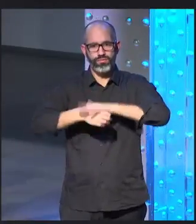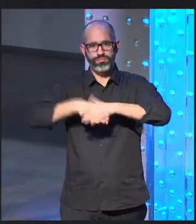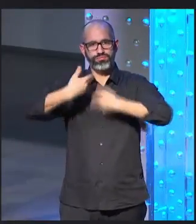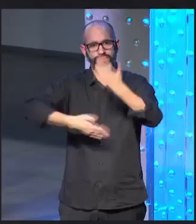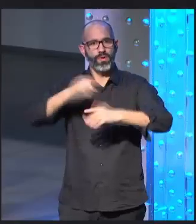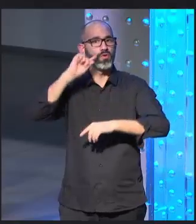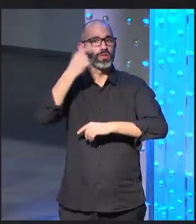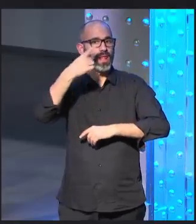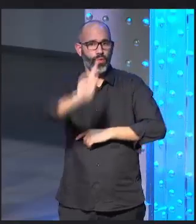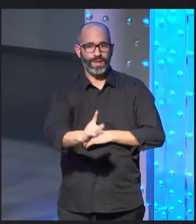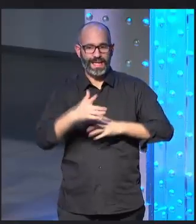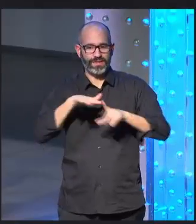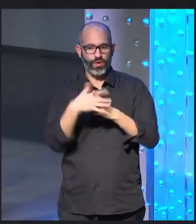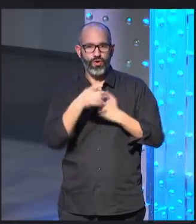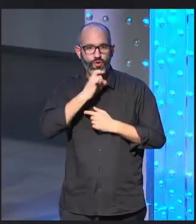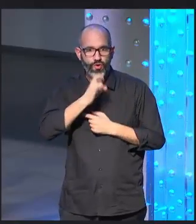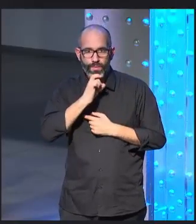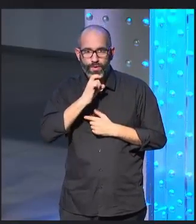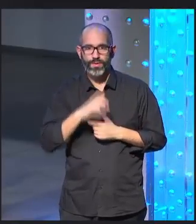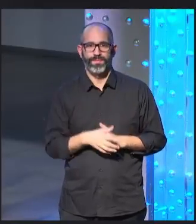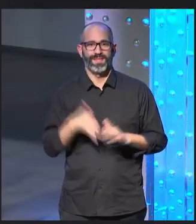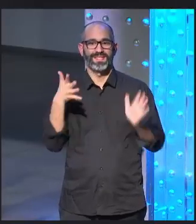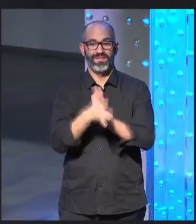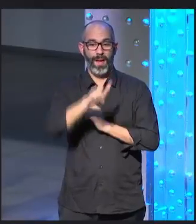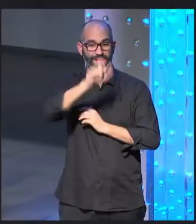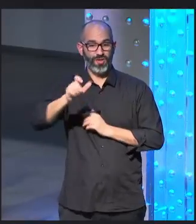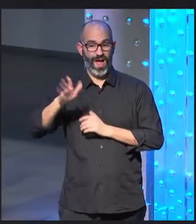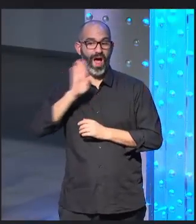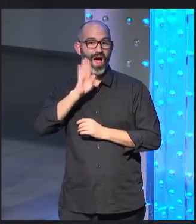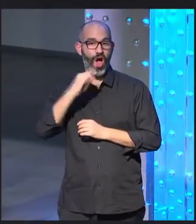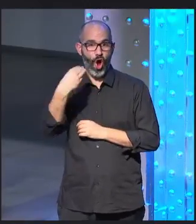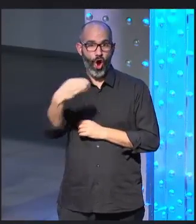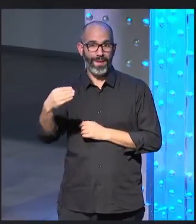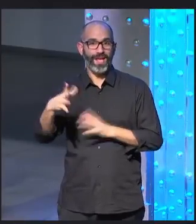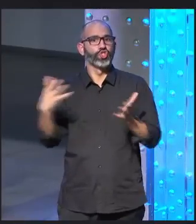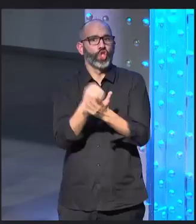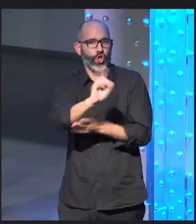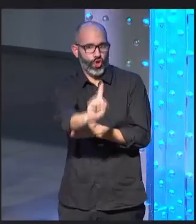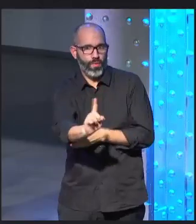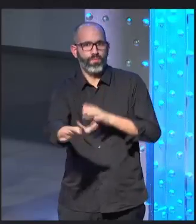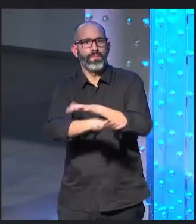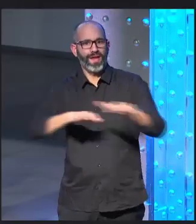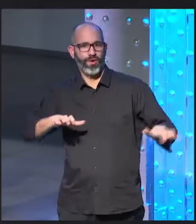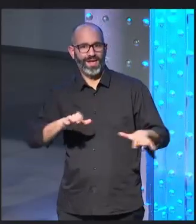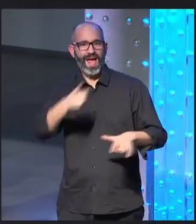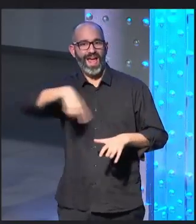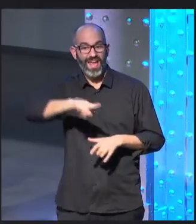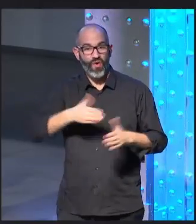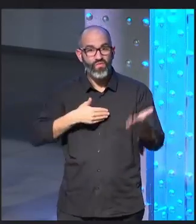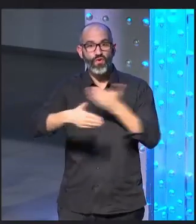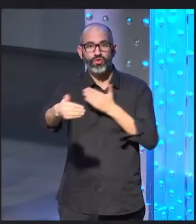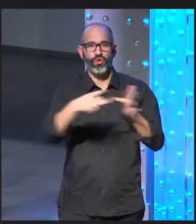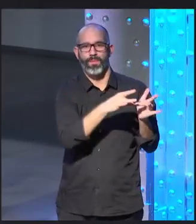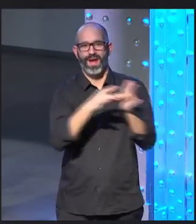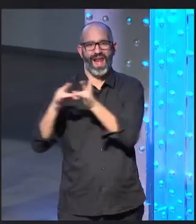te das cuenta de lo que está pasando. Y son esta gente joven, no todos, pero muchos de ellos, los que van a liderar, como